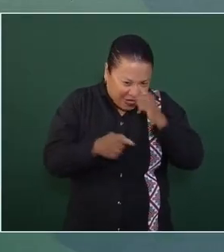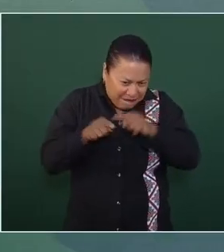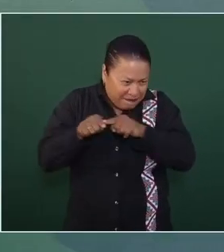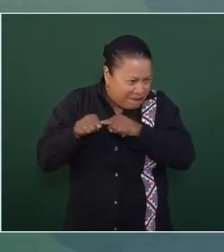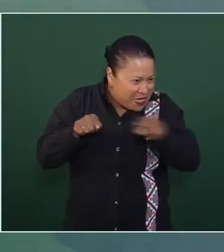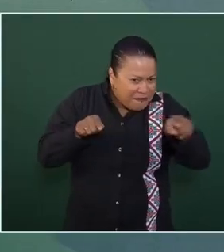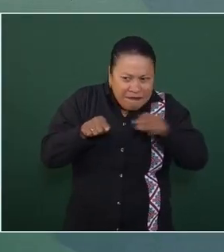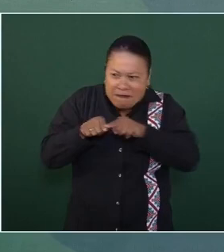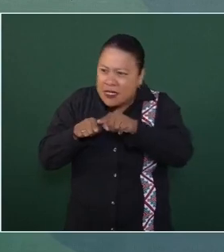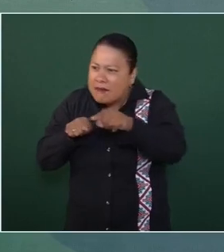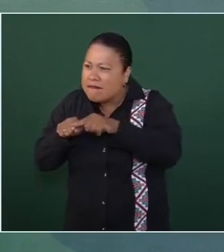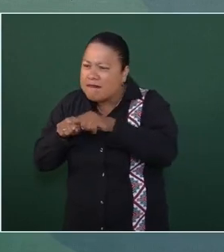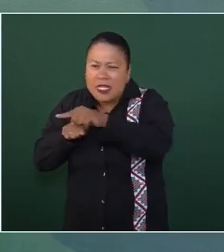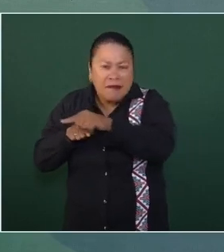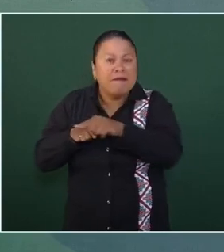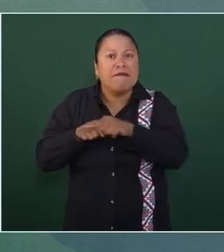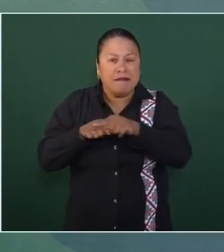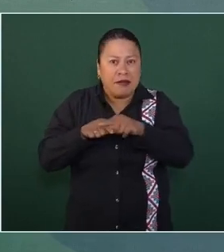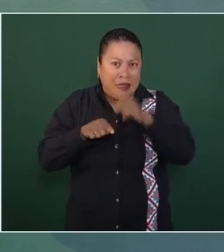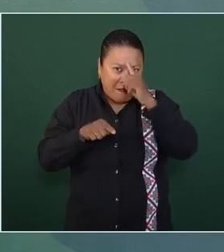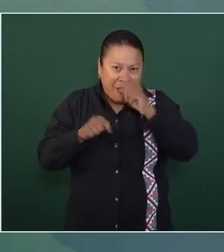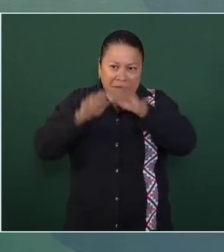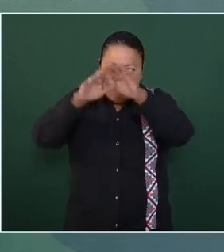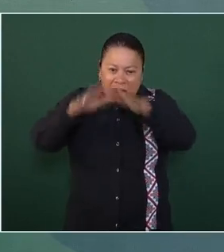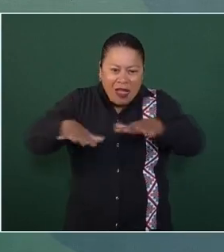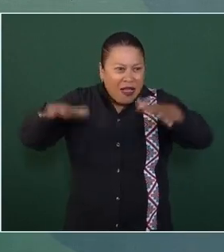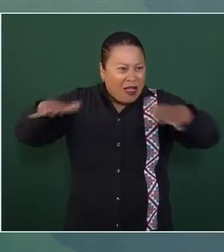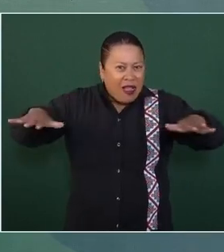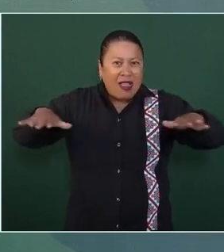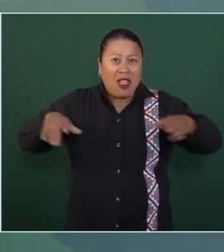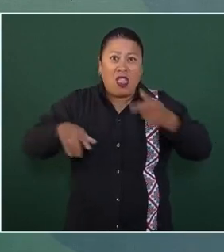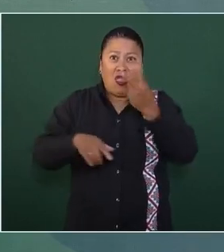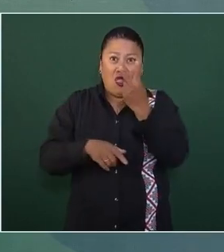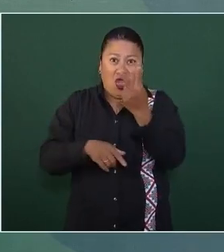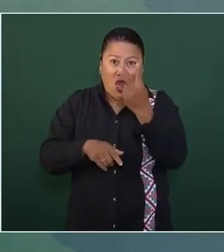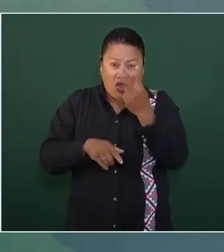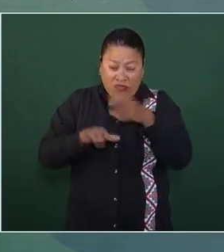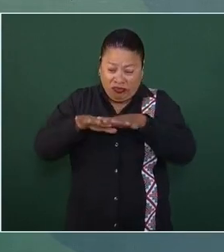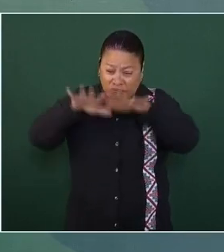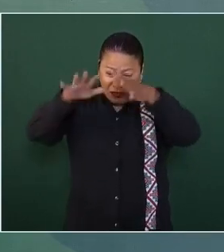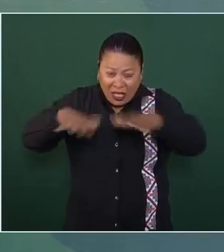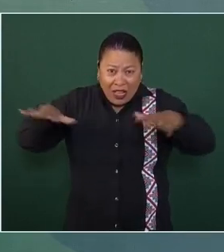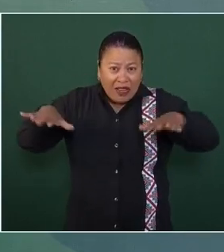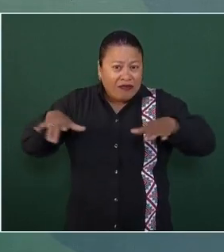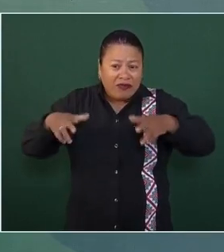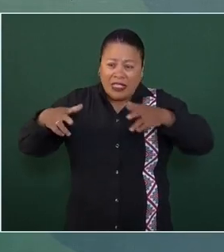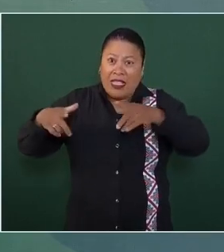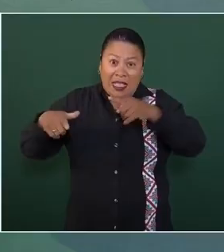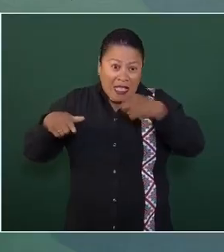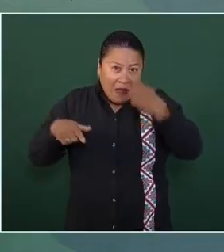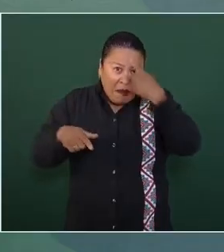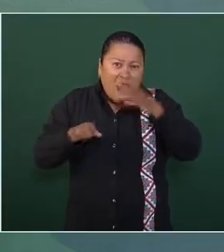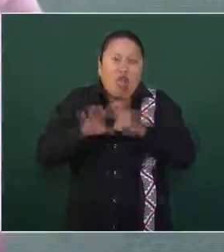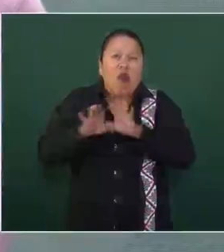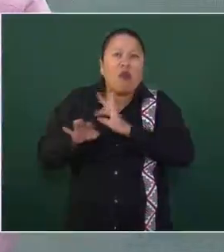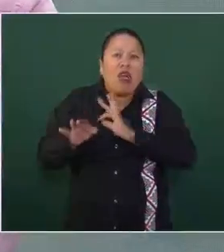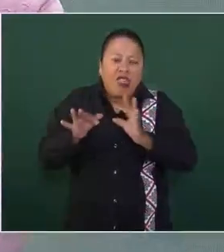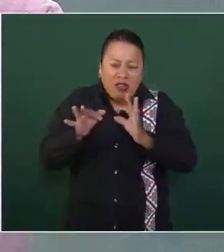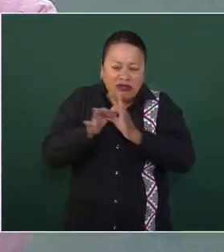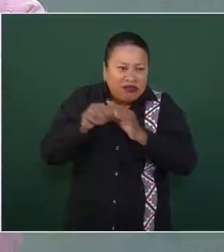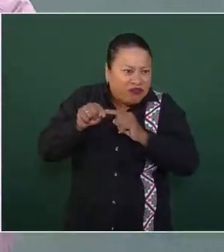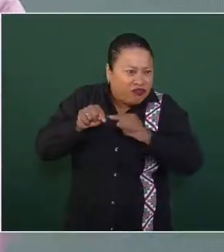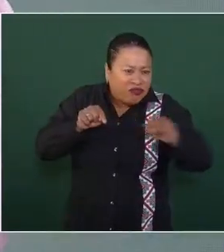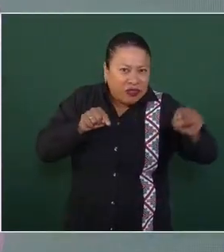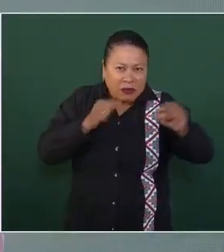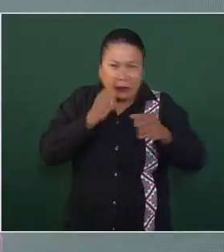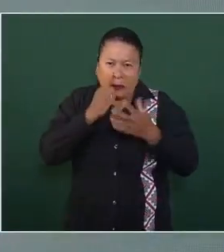los grandes mares los dos más grandes océanos nada más para tener una